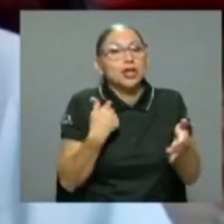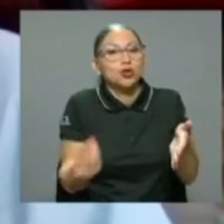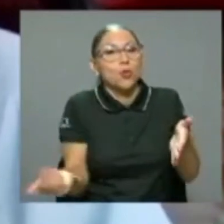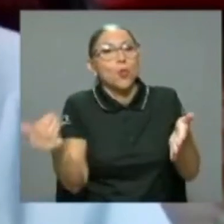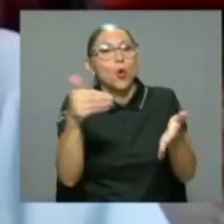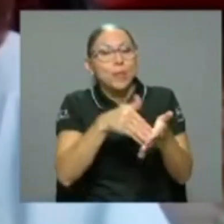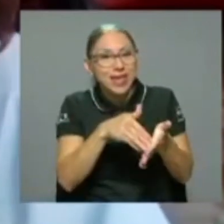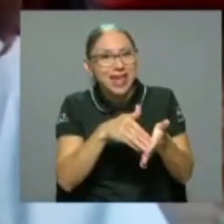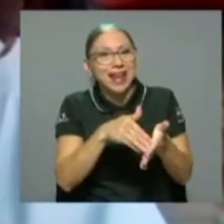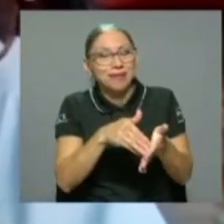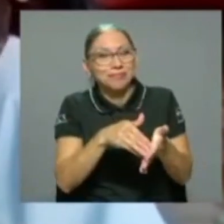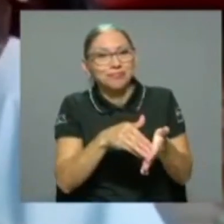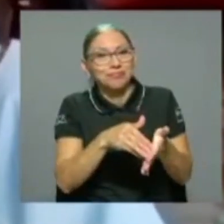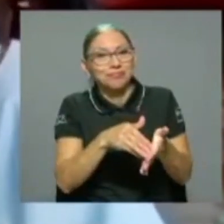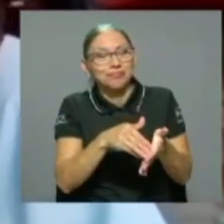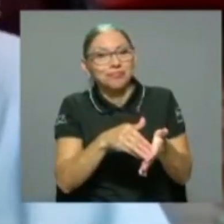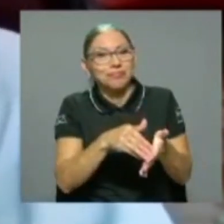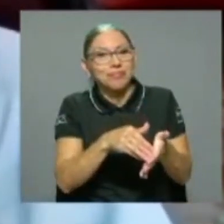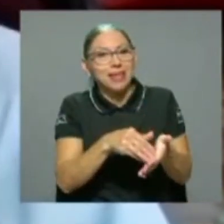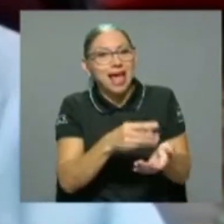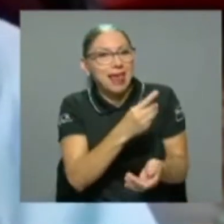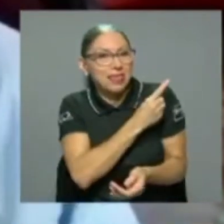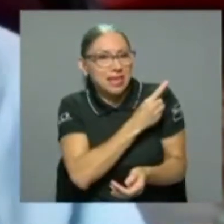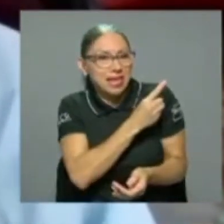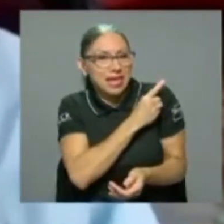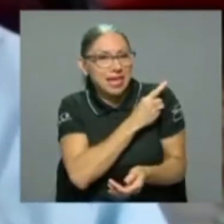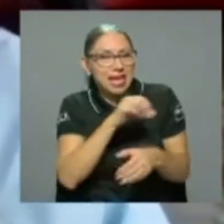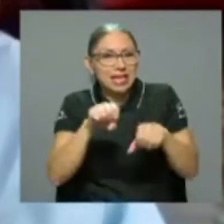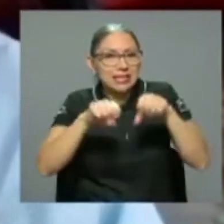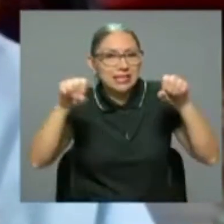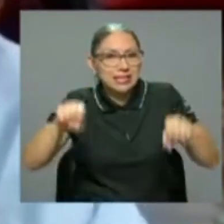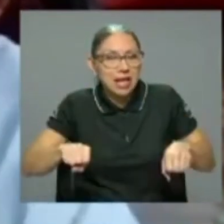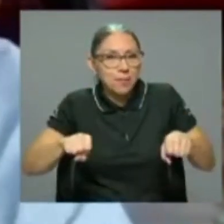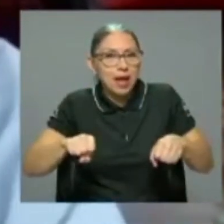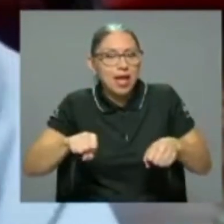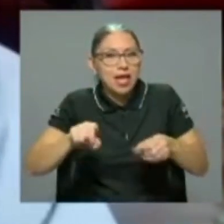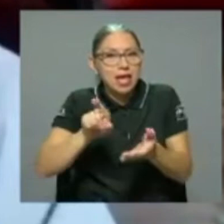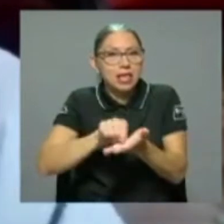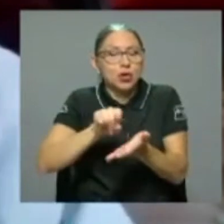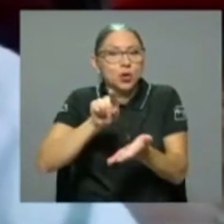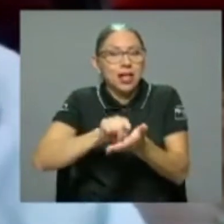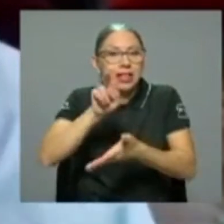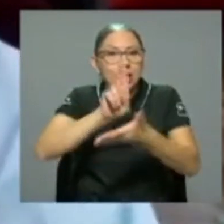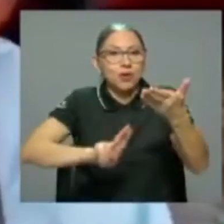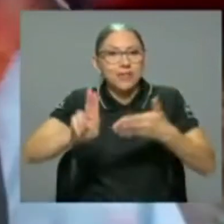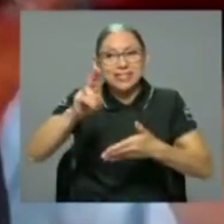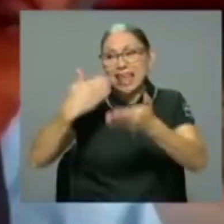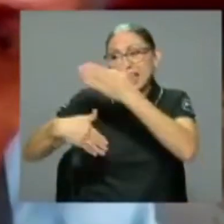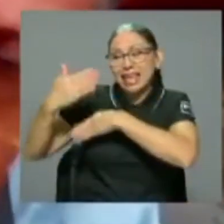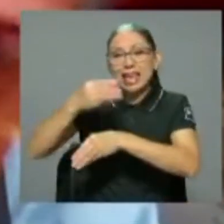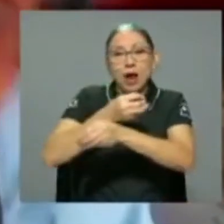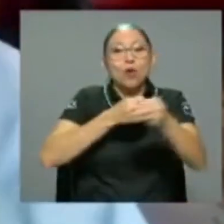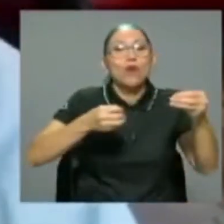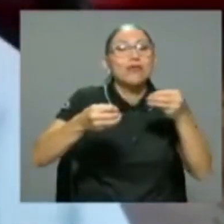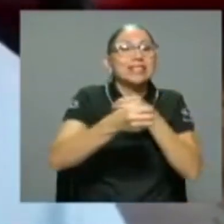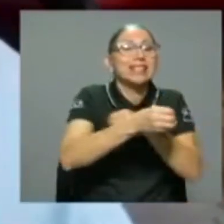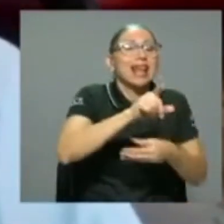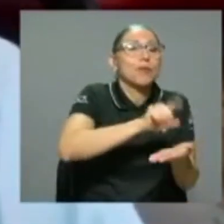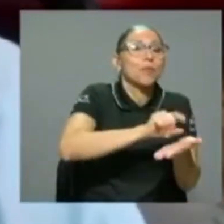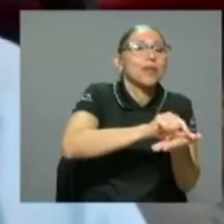a dirigir el sistema editorial de la universidad, que era una oficina de publicaciones y la editorial.